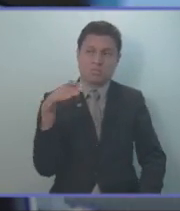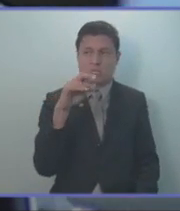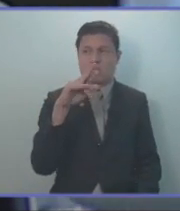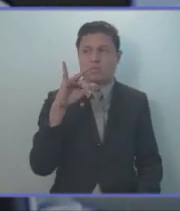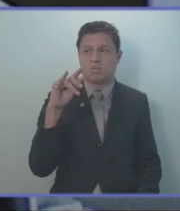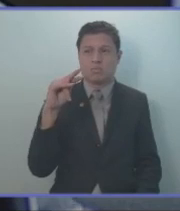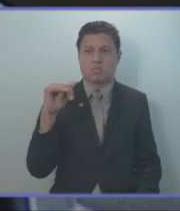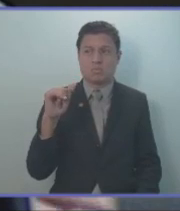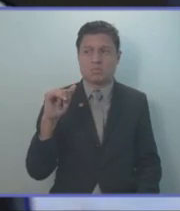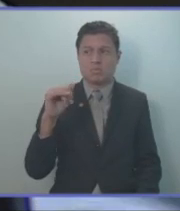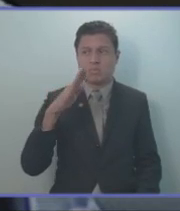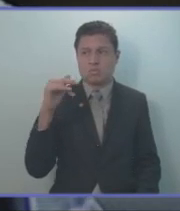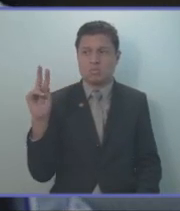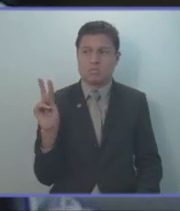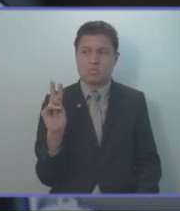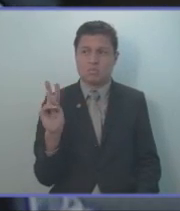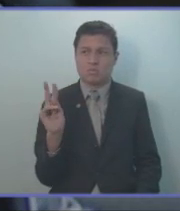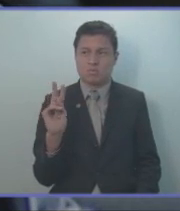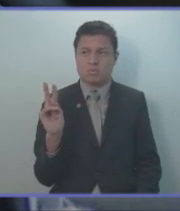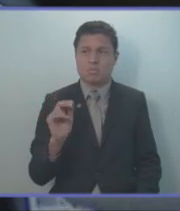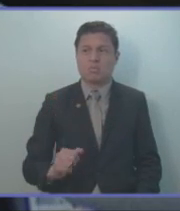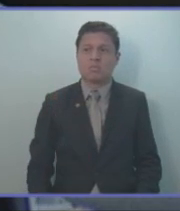de Venezuela.